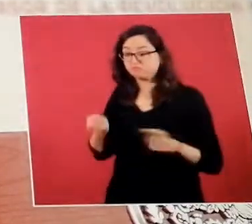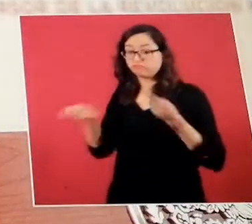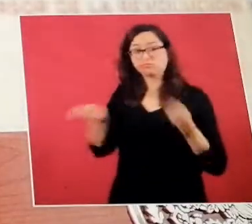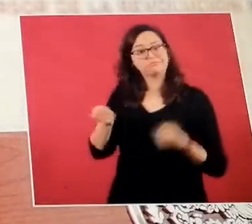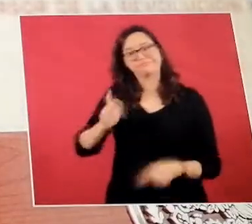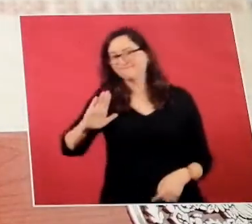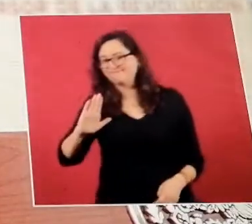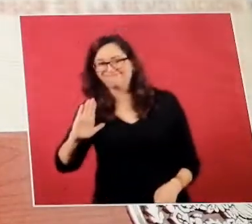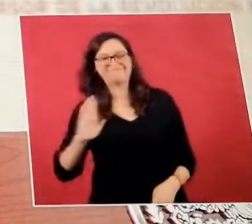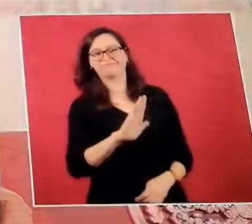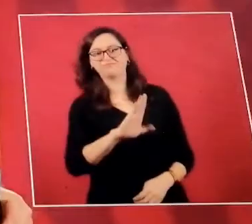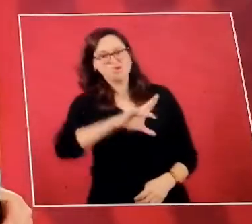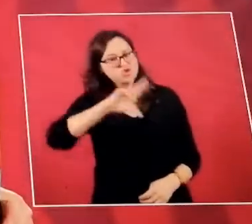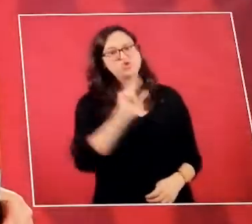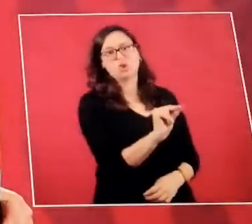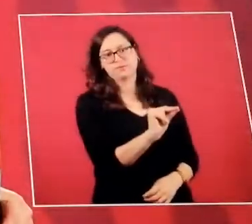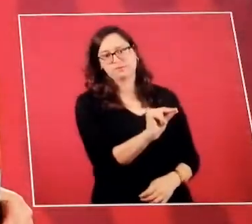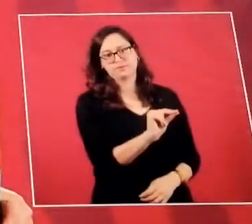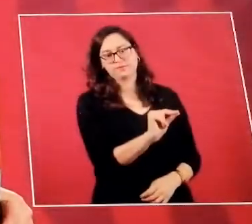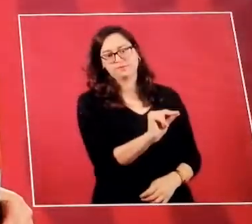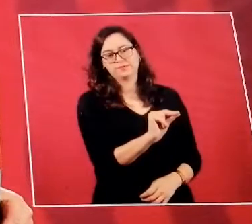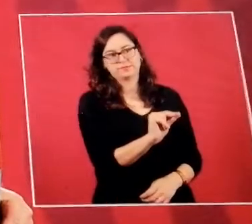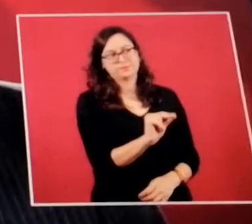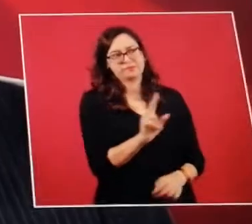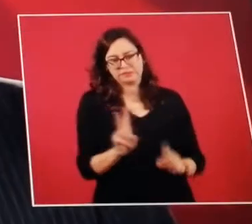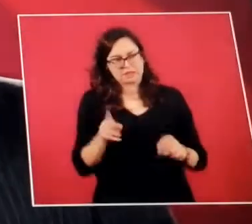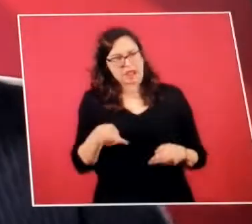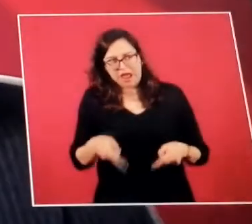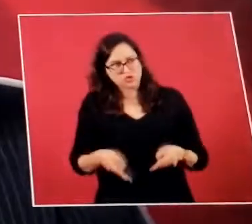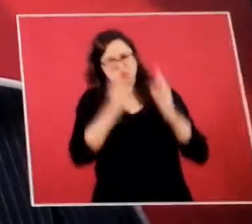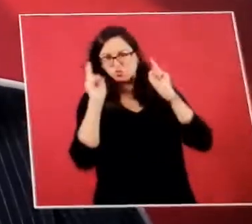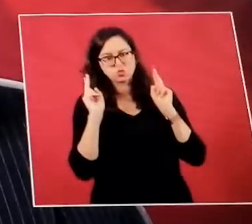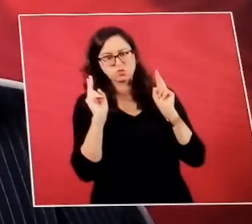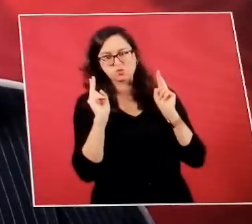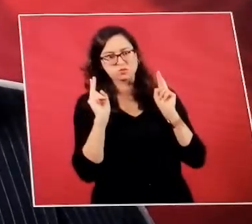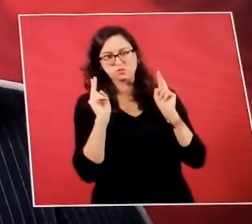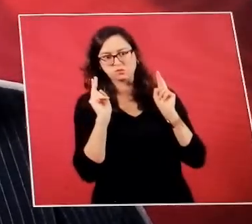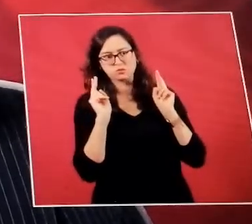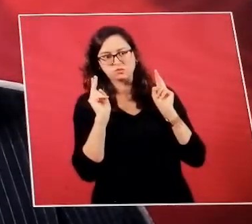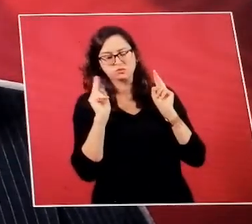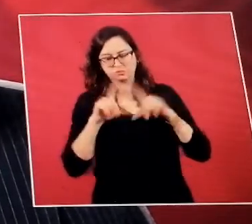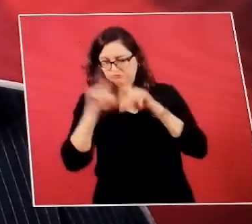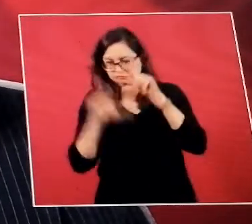de un país extranjero en asuntos que solo corresponden a los mexicanos.